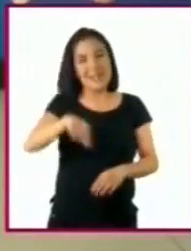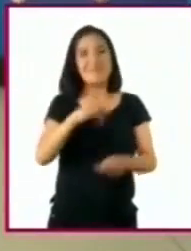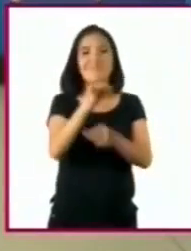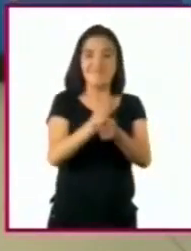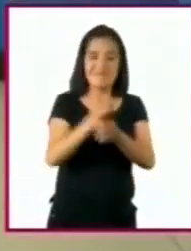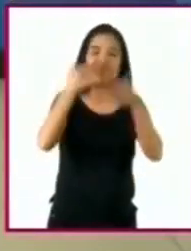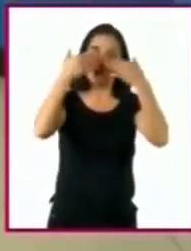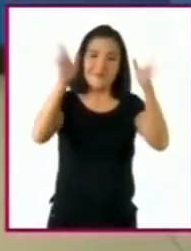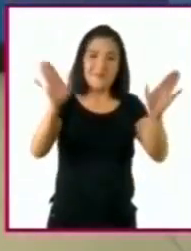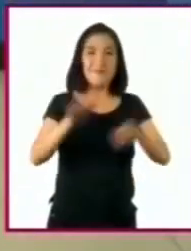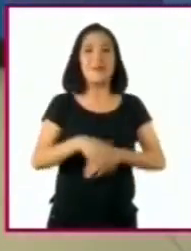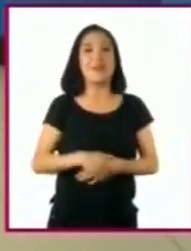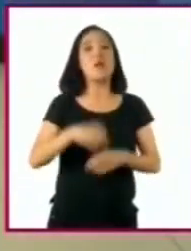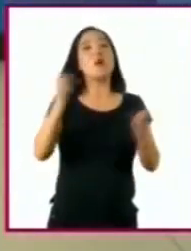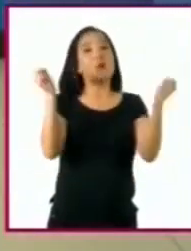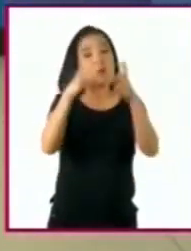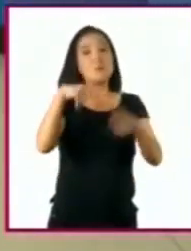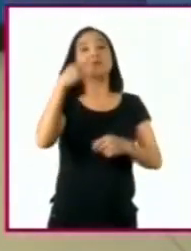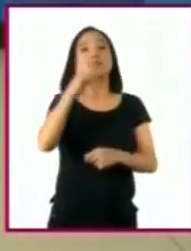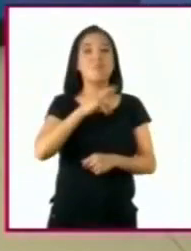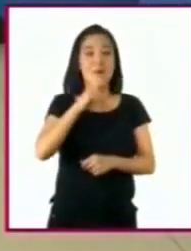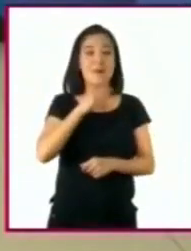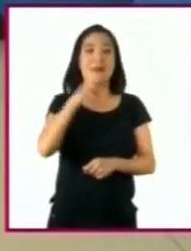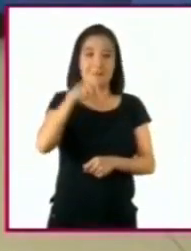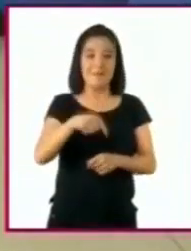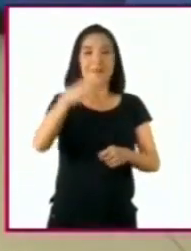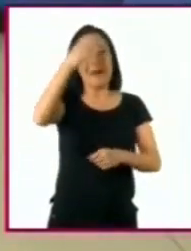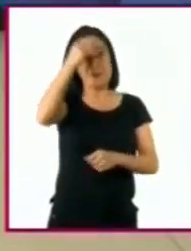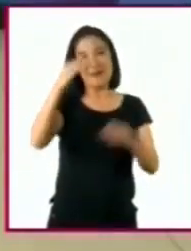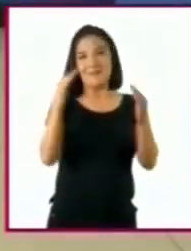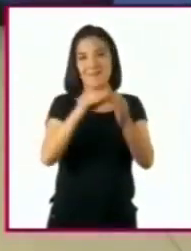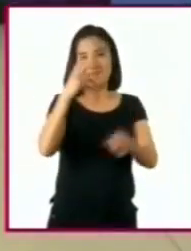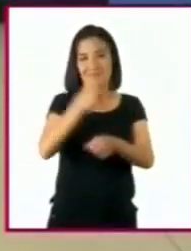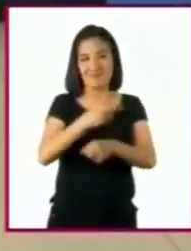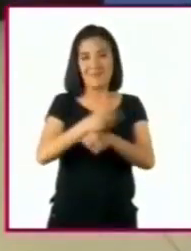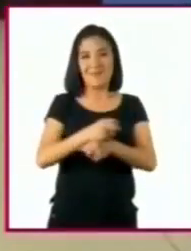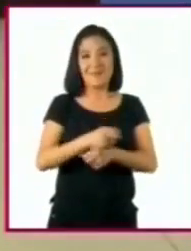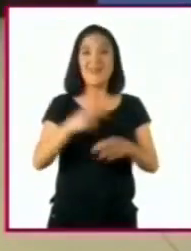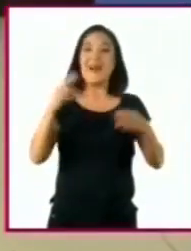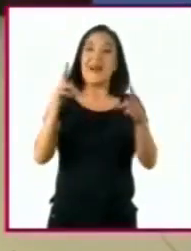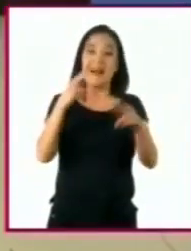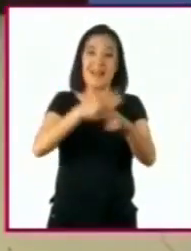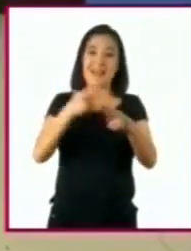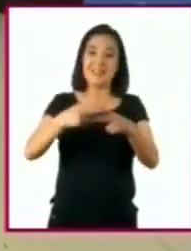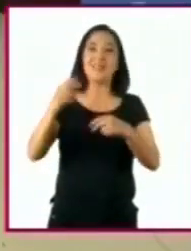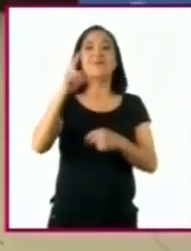descubrir. Así que nos vemos pronto aquí, en Aprende en Casa 2. ¡Hasta la próxima!